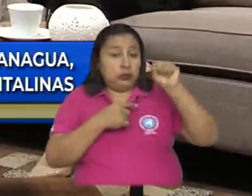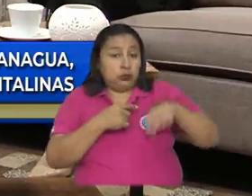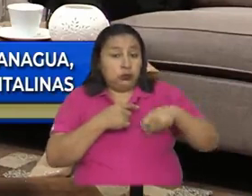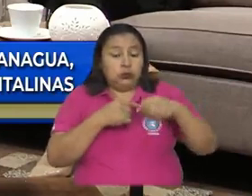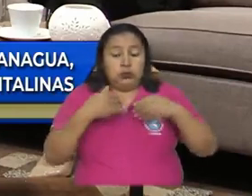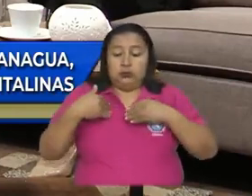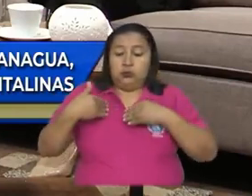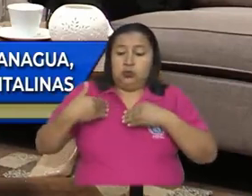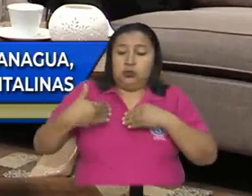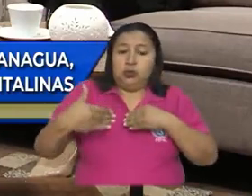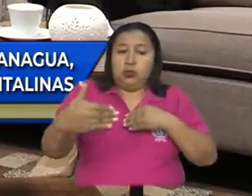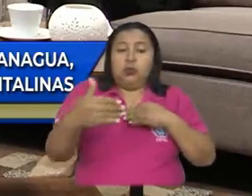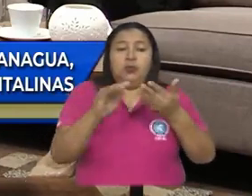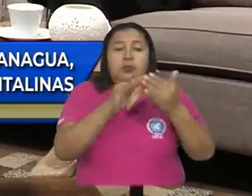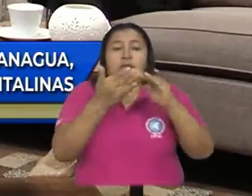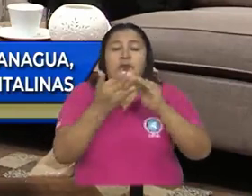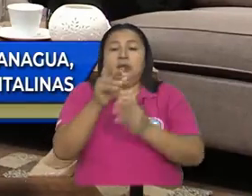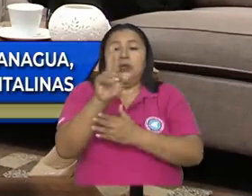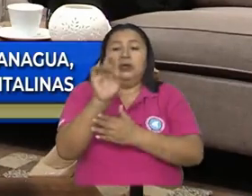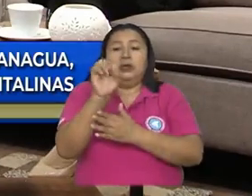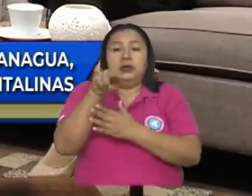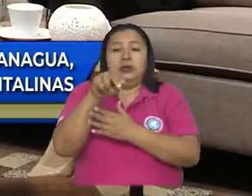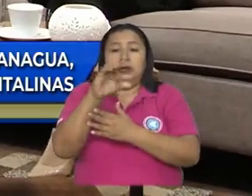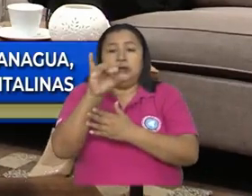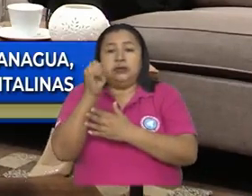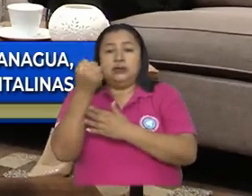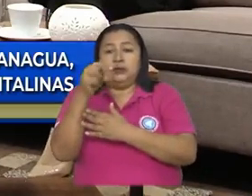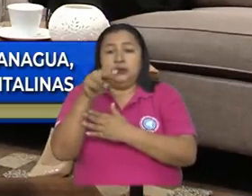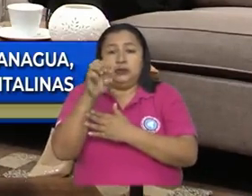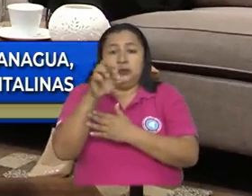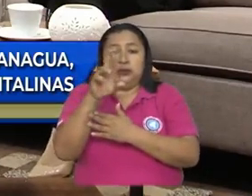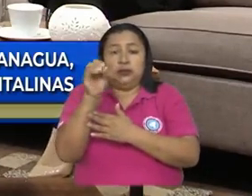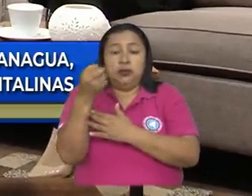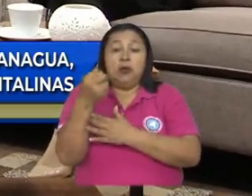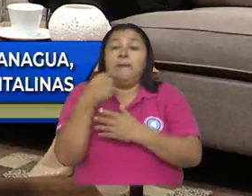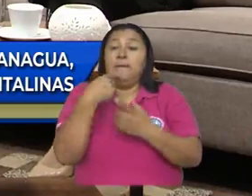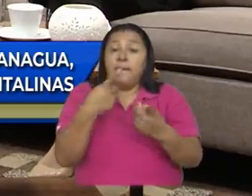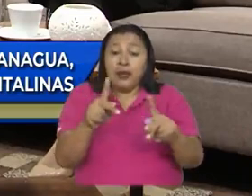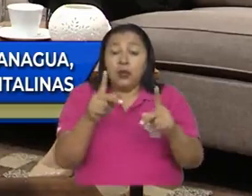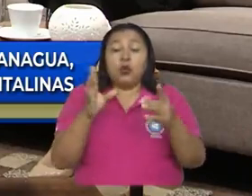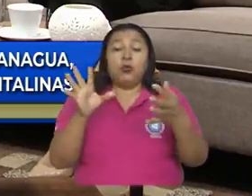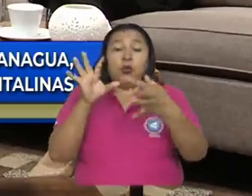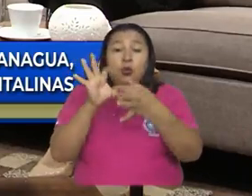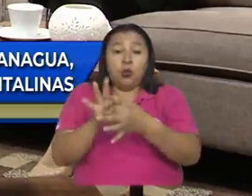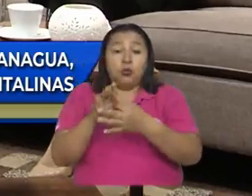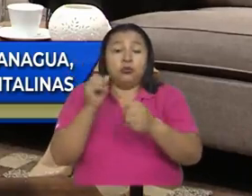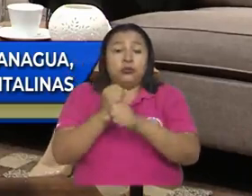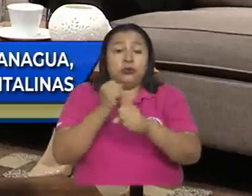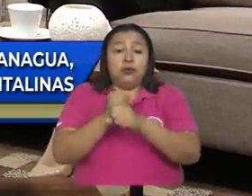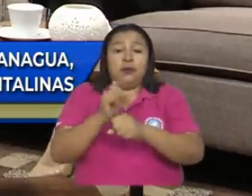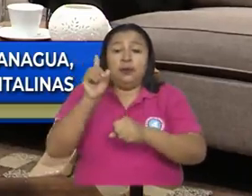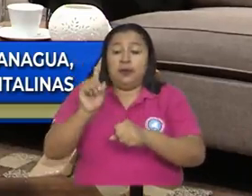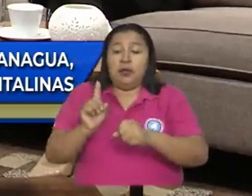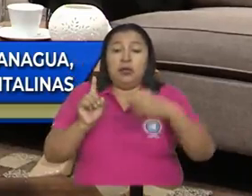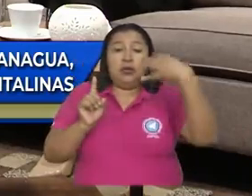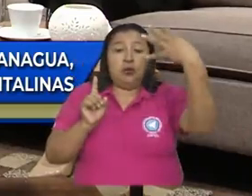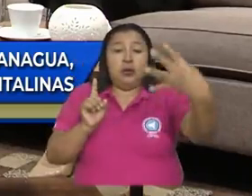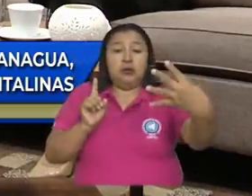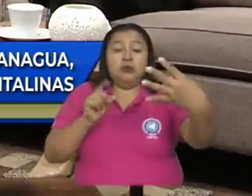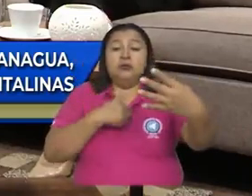barrio René Cisnero. Ese va a ser el primer tramo, pero como van a ser simultáneo el primero y el cuarto. Entonces hemos